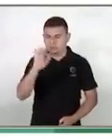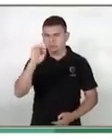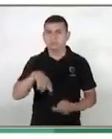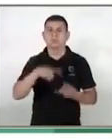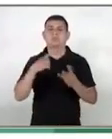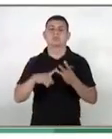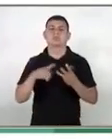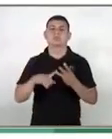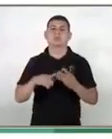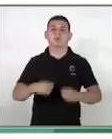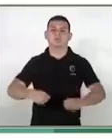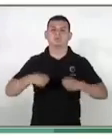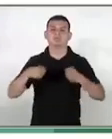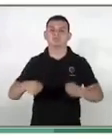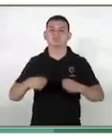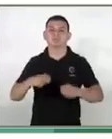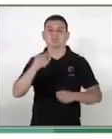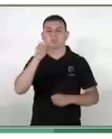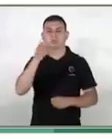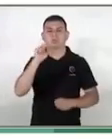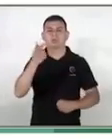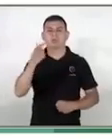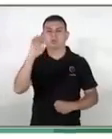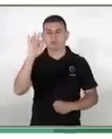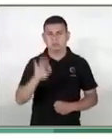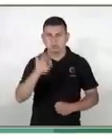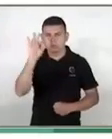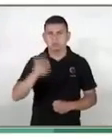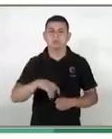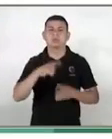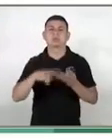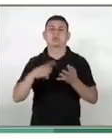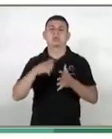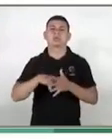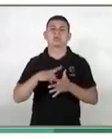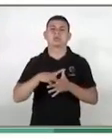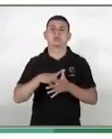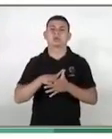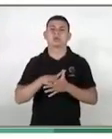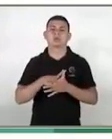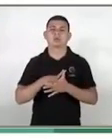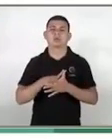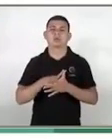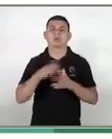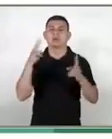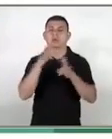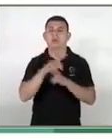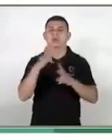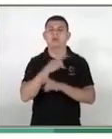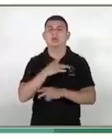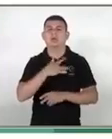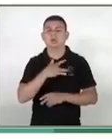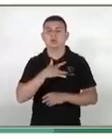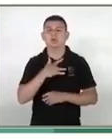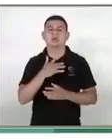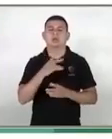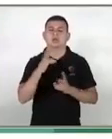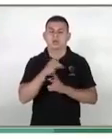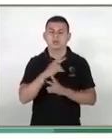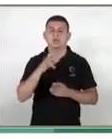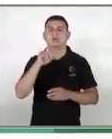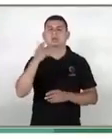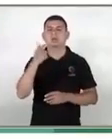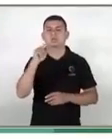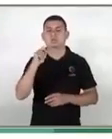casos, la obesidad en 26.7% de los casos y la insuficiencia renal en